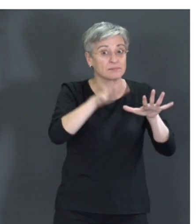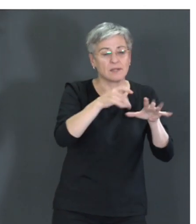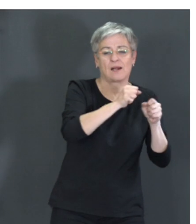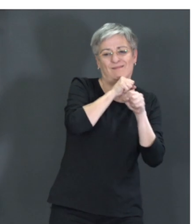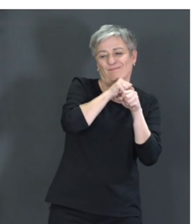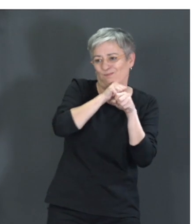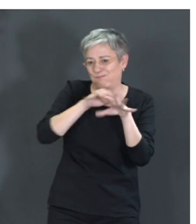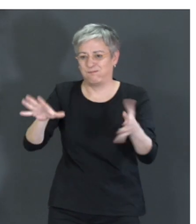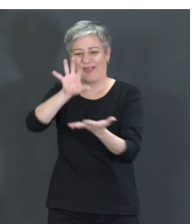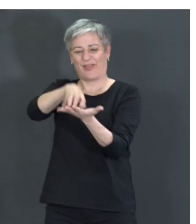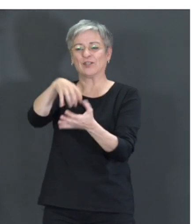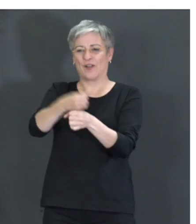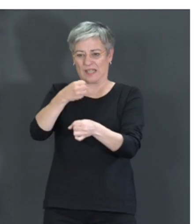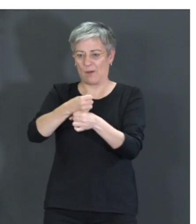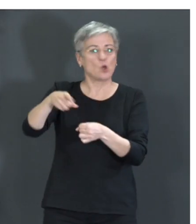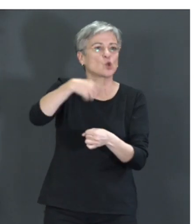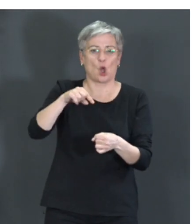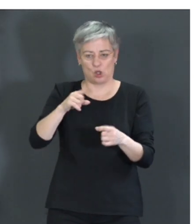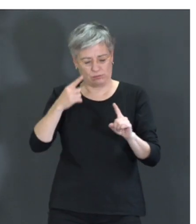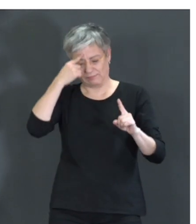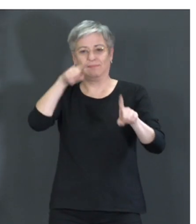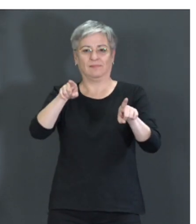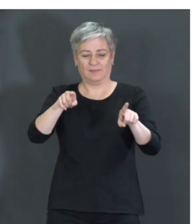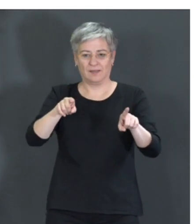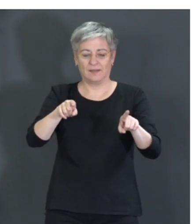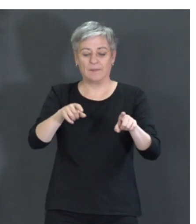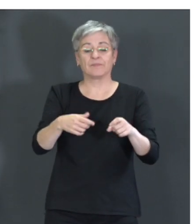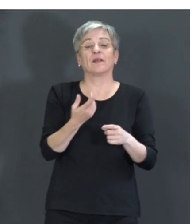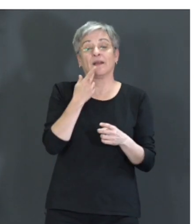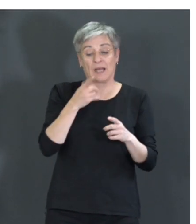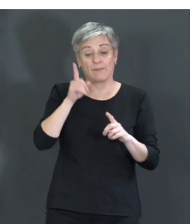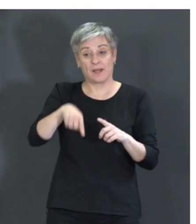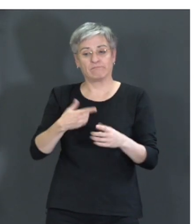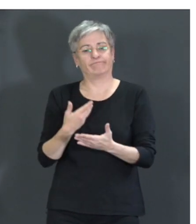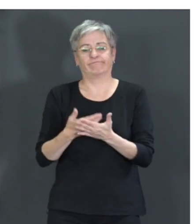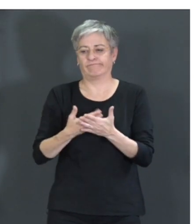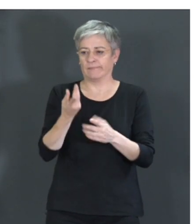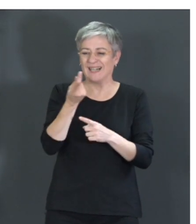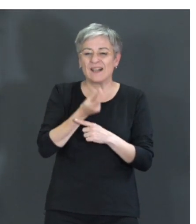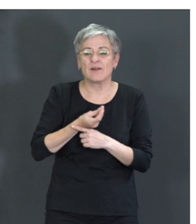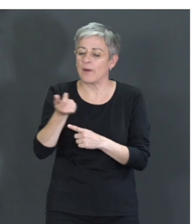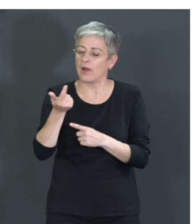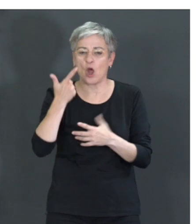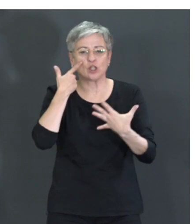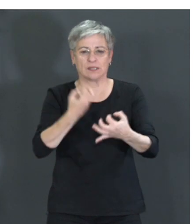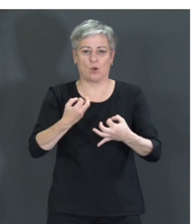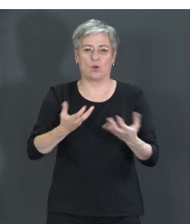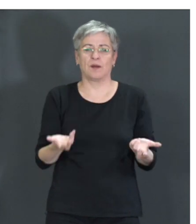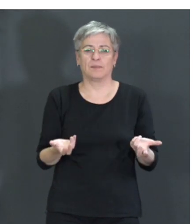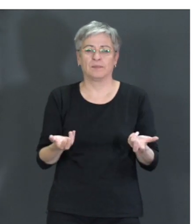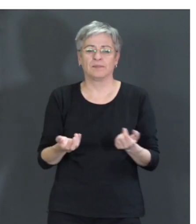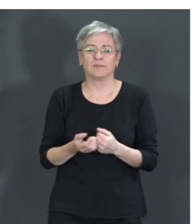que habitan el centro de trabajo y garantizar una evacuación segura para todas esas personas, ¿no? A